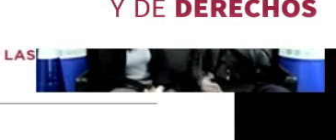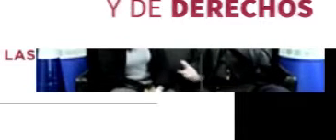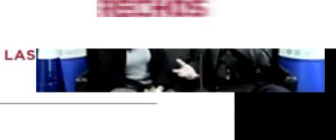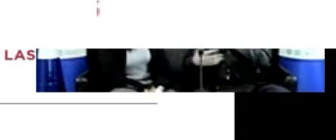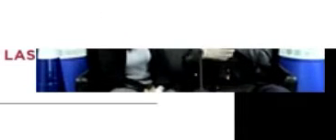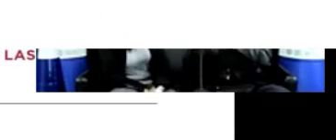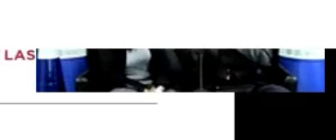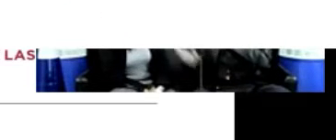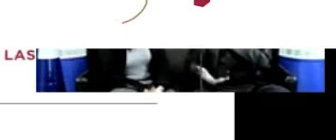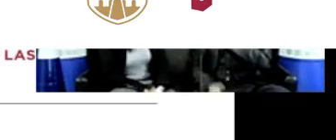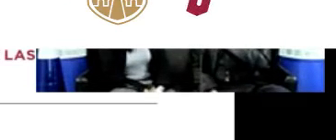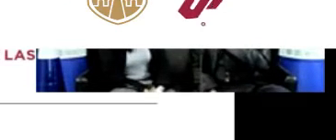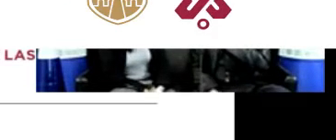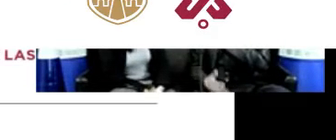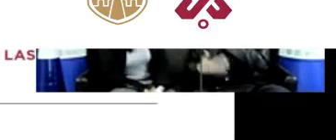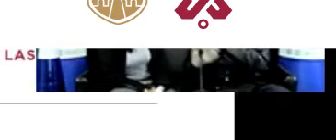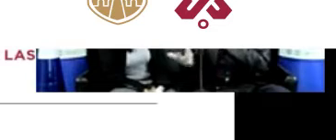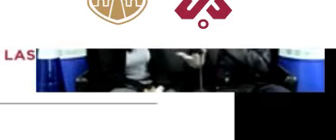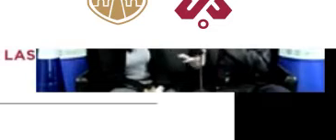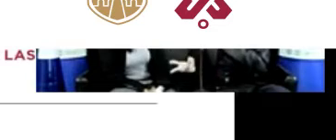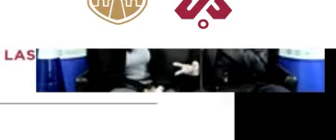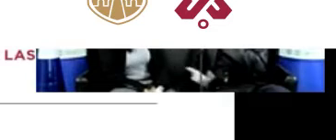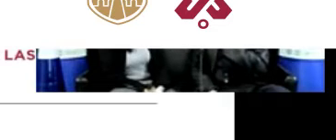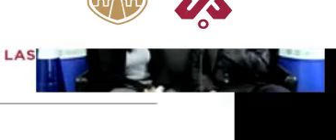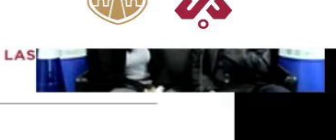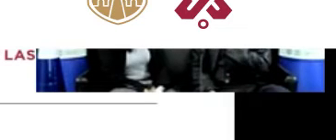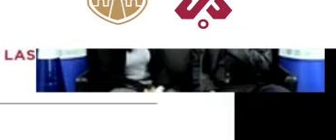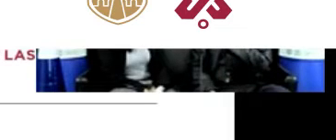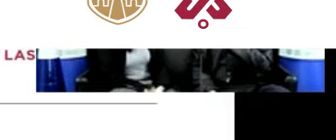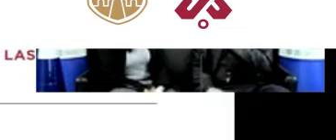a poblaciones lejanas donde no hay tantos servicios